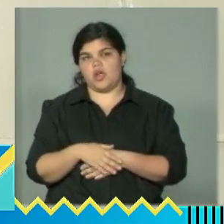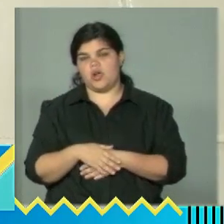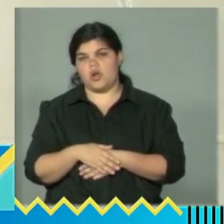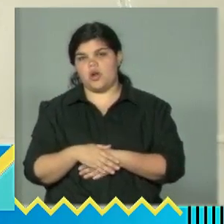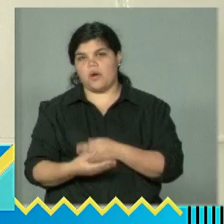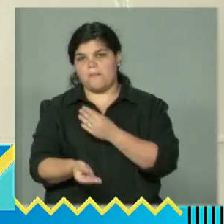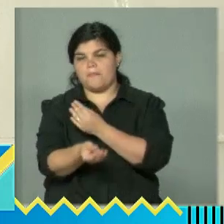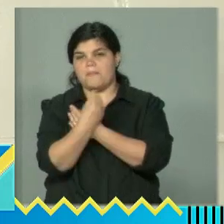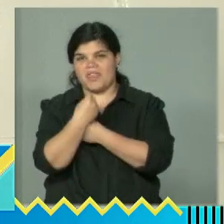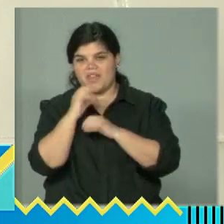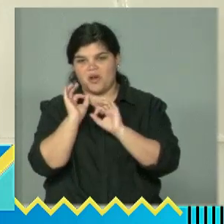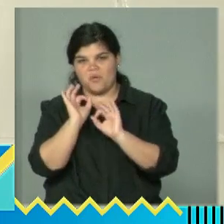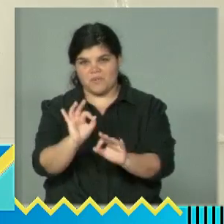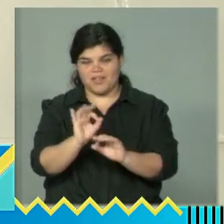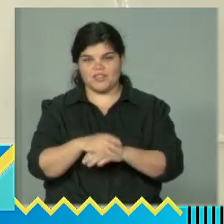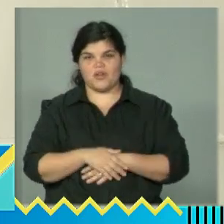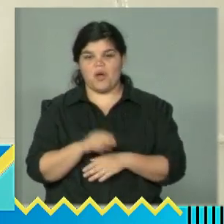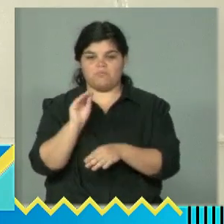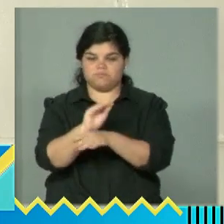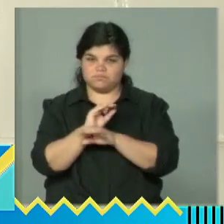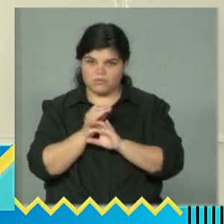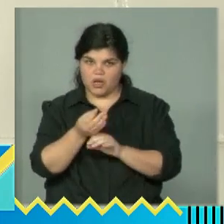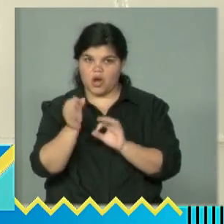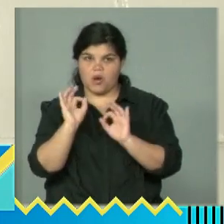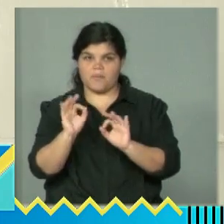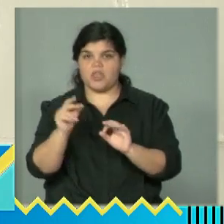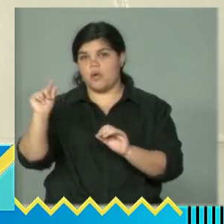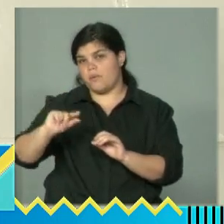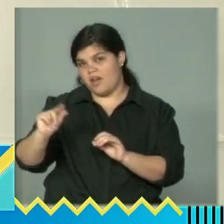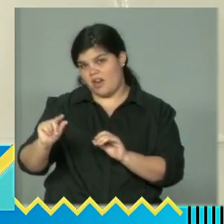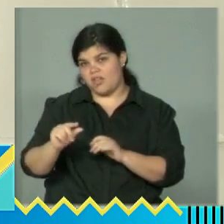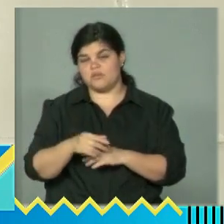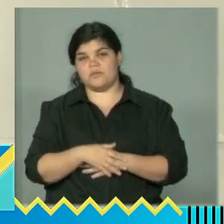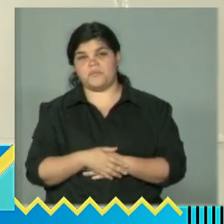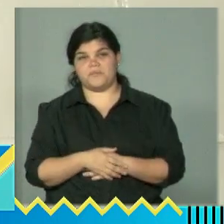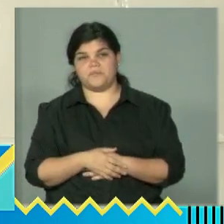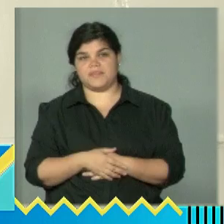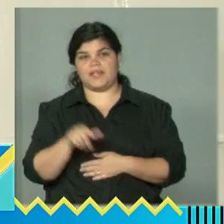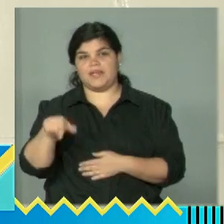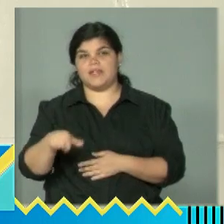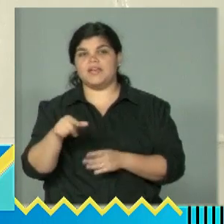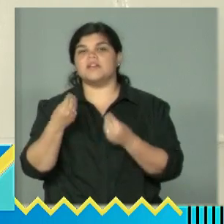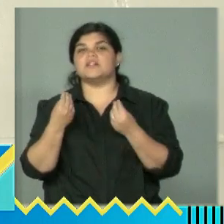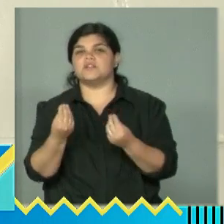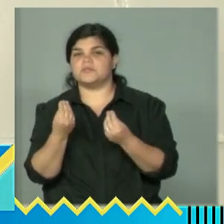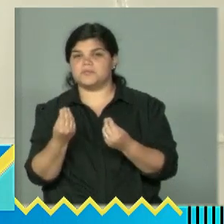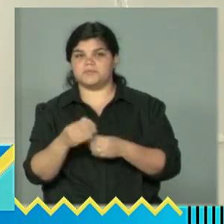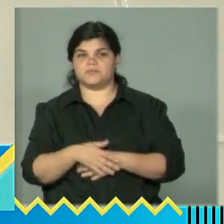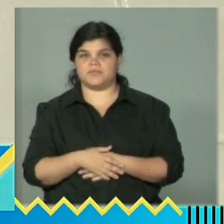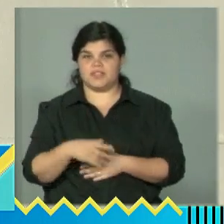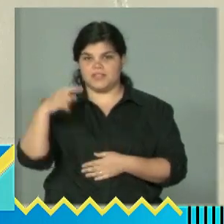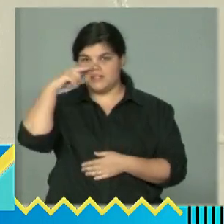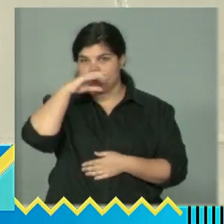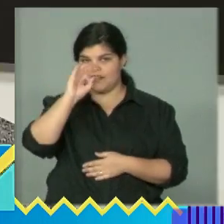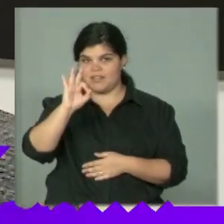que quisimos hacerlo más o menos como barato para que la gente quisiera ir, que sería como el menú completo, sería 70